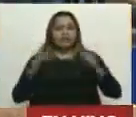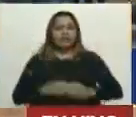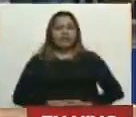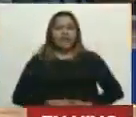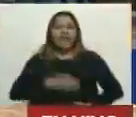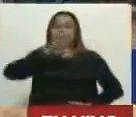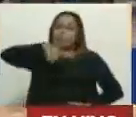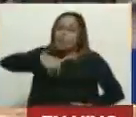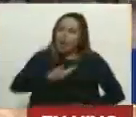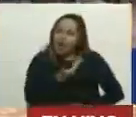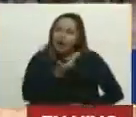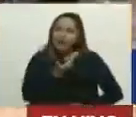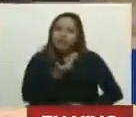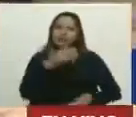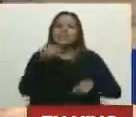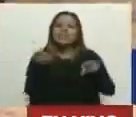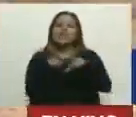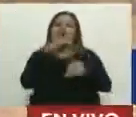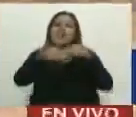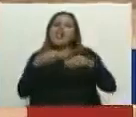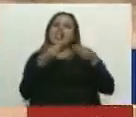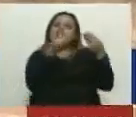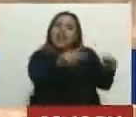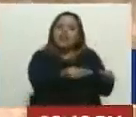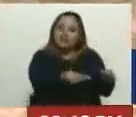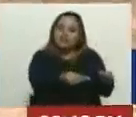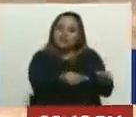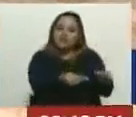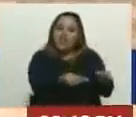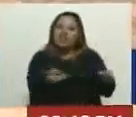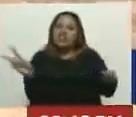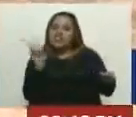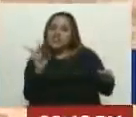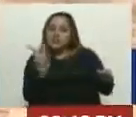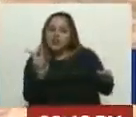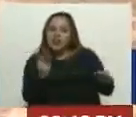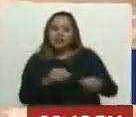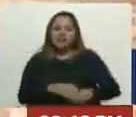podamos, como un regalo de Venezuela,